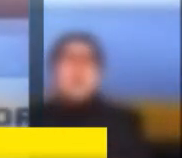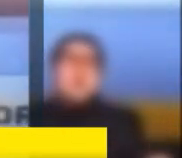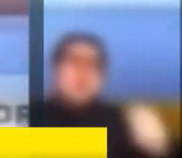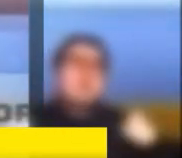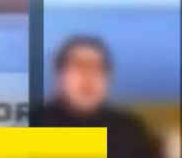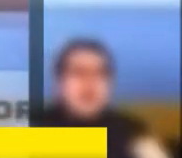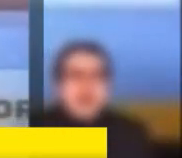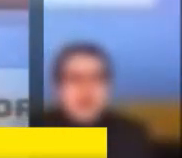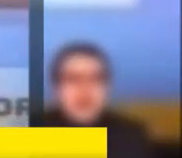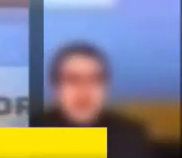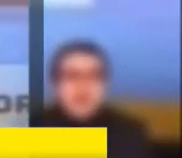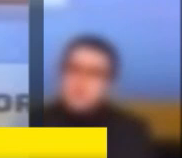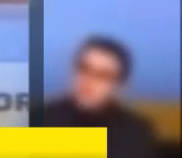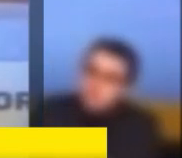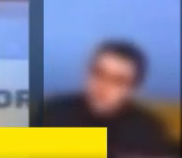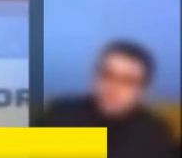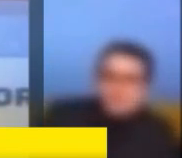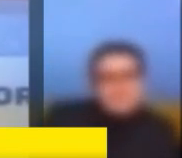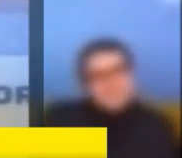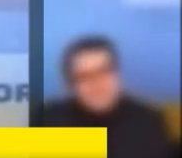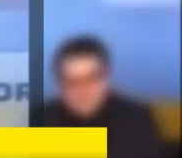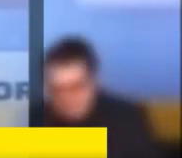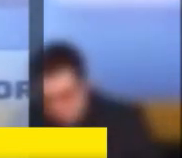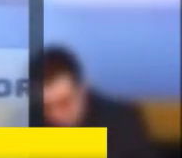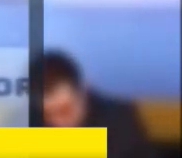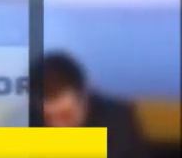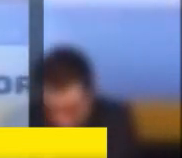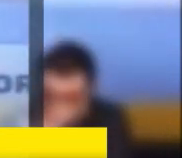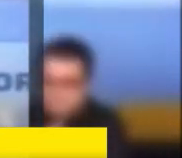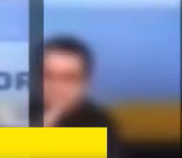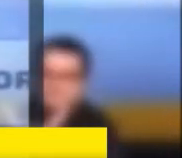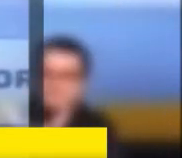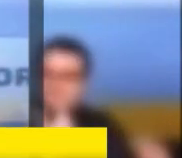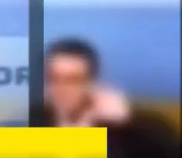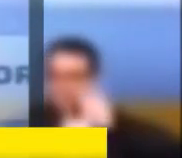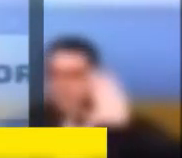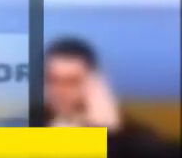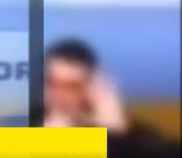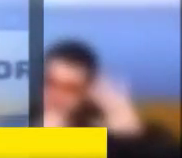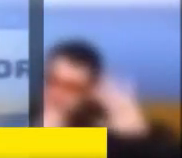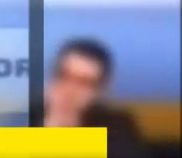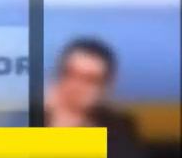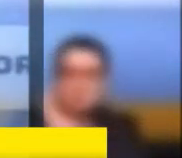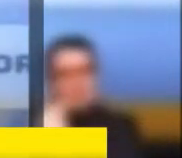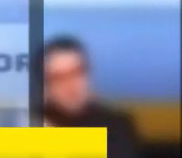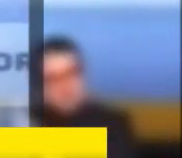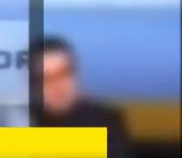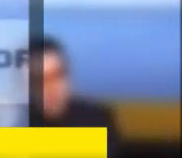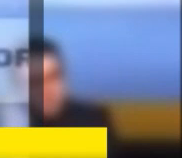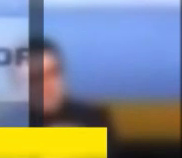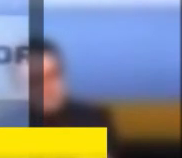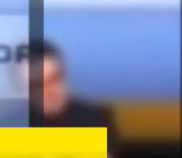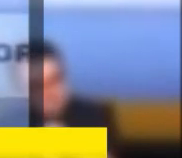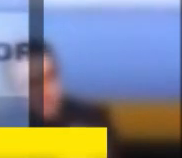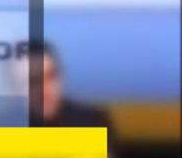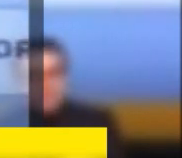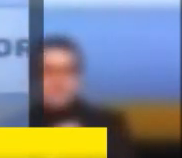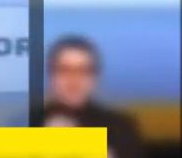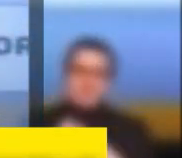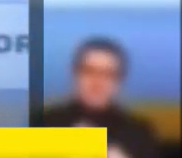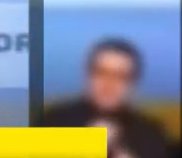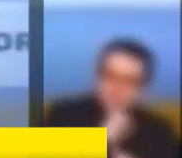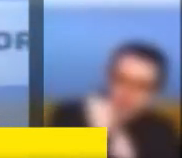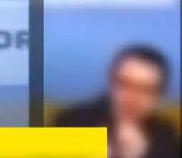que reúna gente el primero de mayo. Lo que no tiene Petro, lo que le falta a Petro es la razón. No tiene